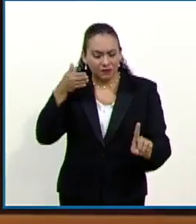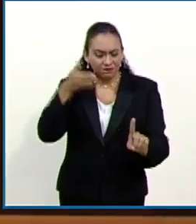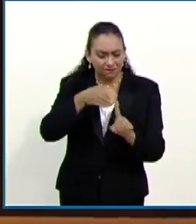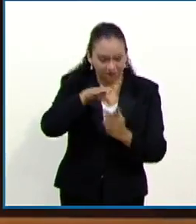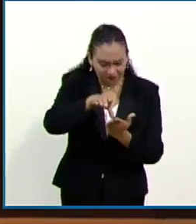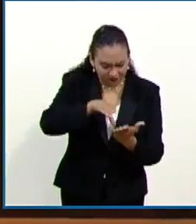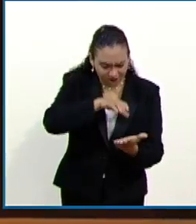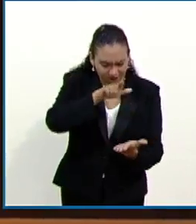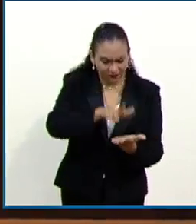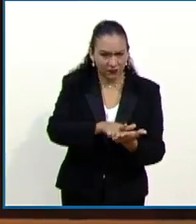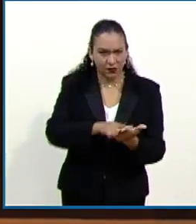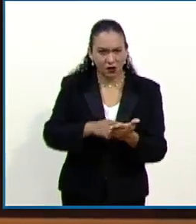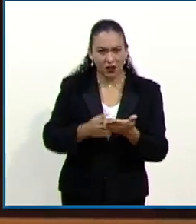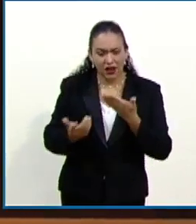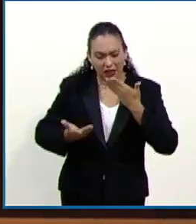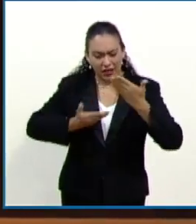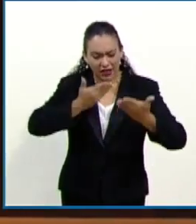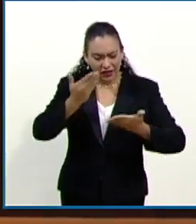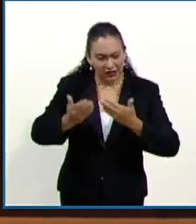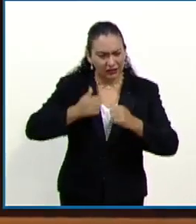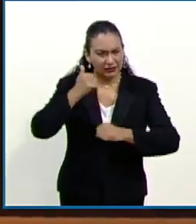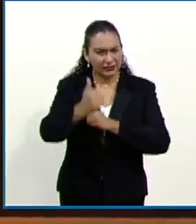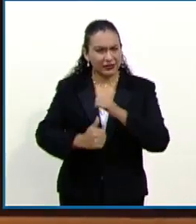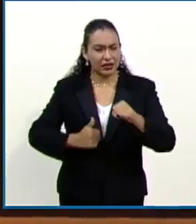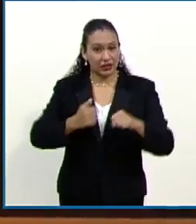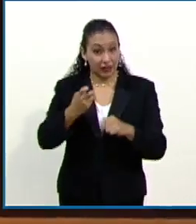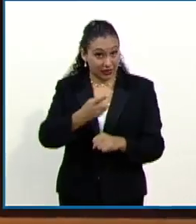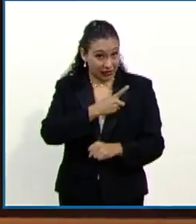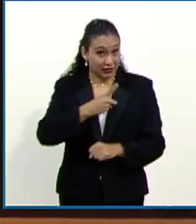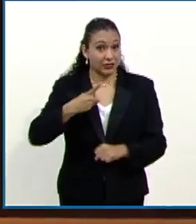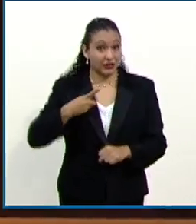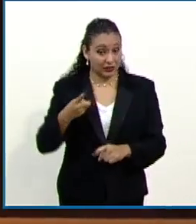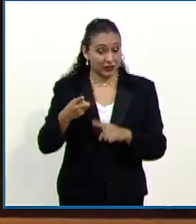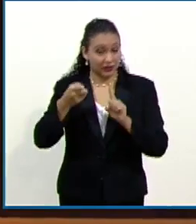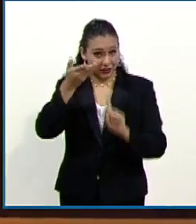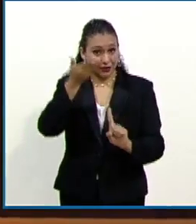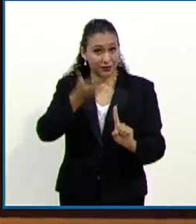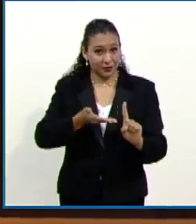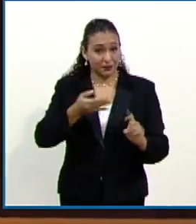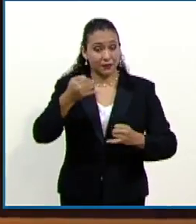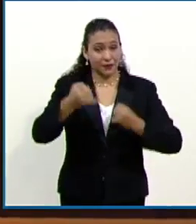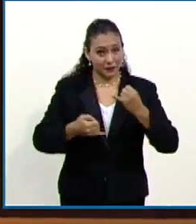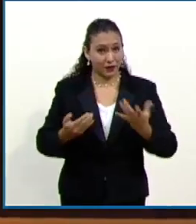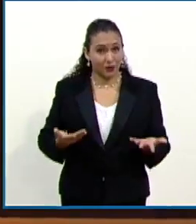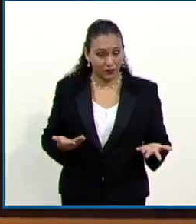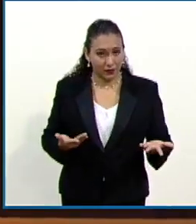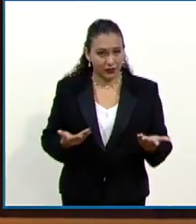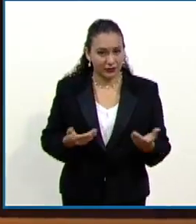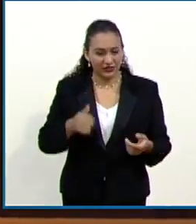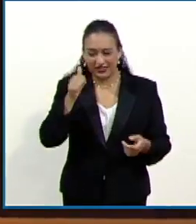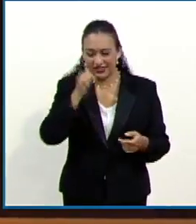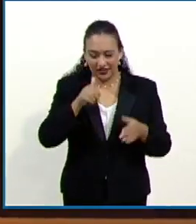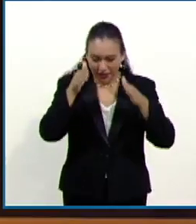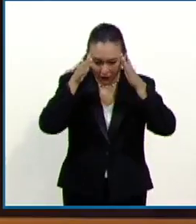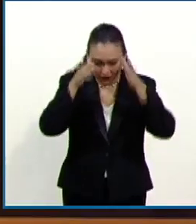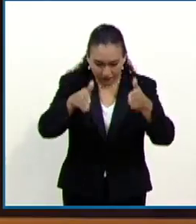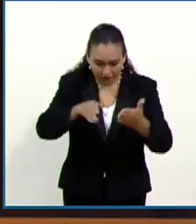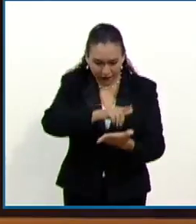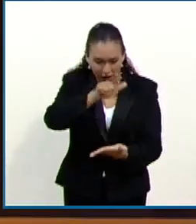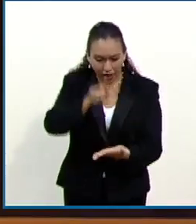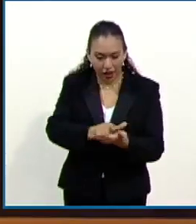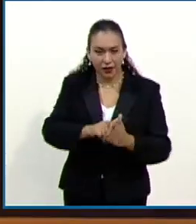Estado, independiente no solo de la sociedad, sino de los otros dos poderes, ajeno a todo